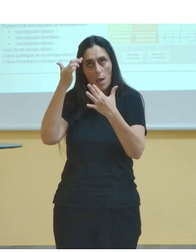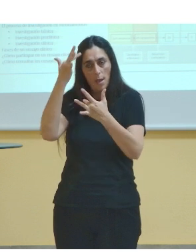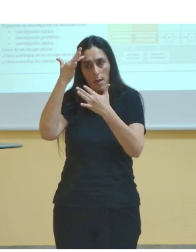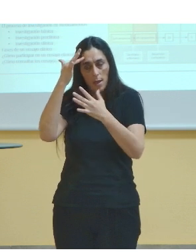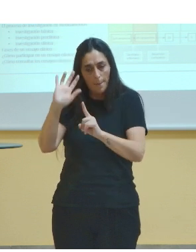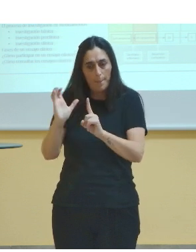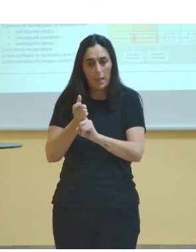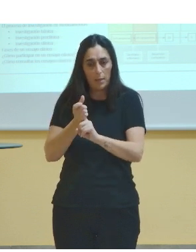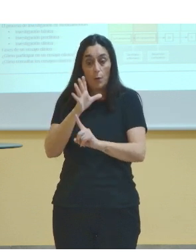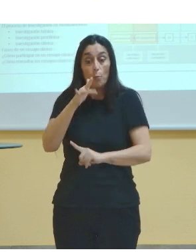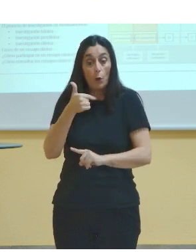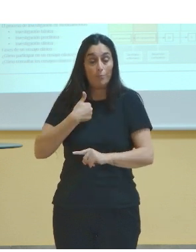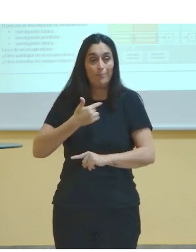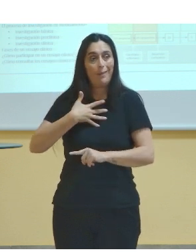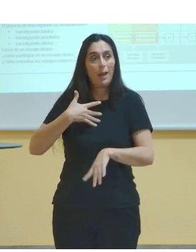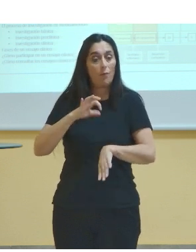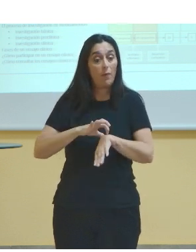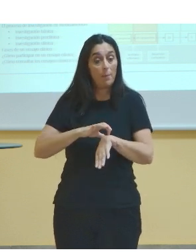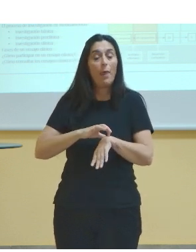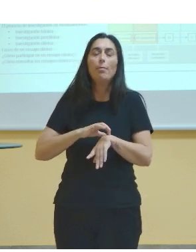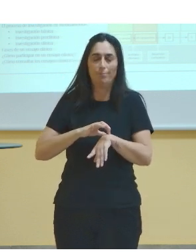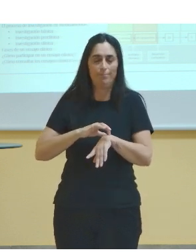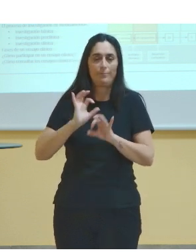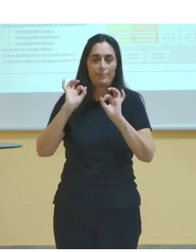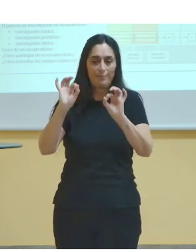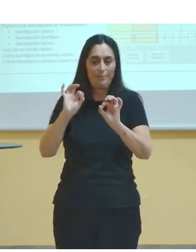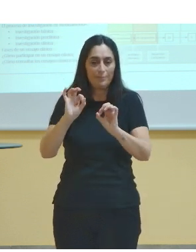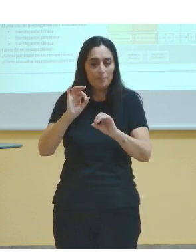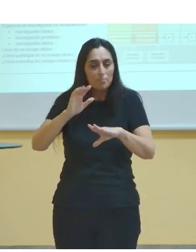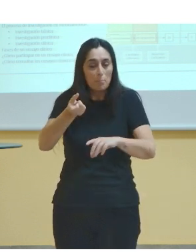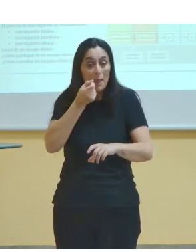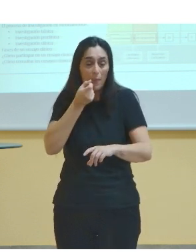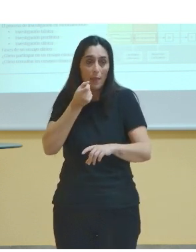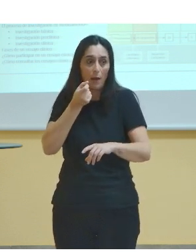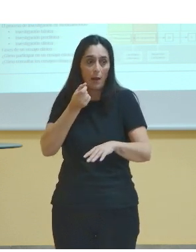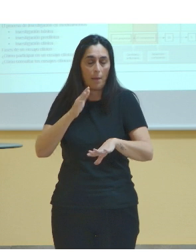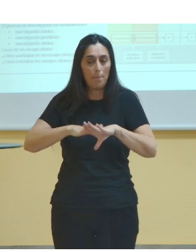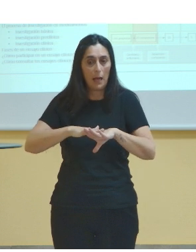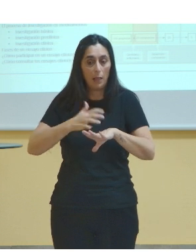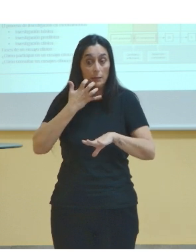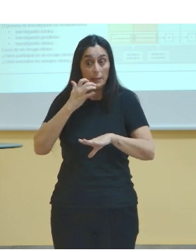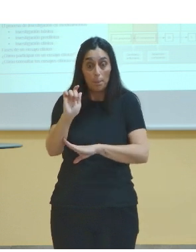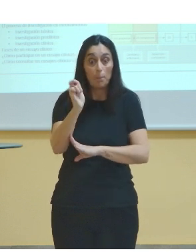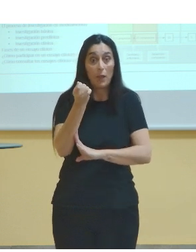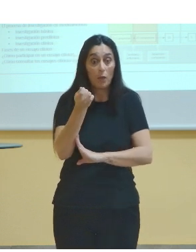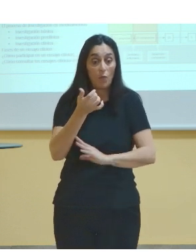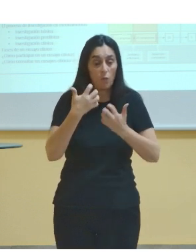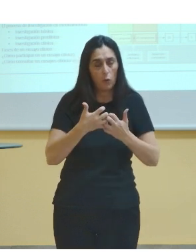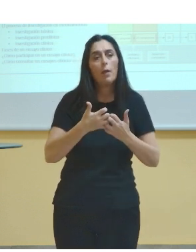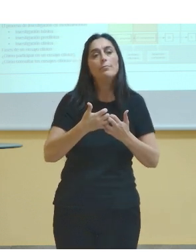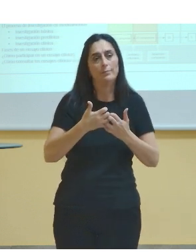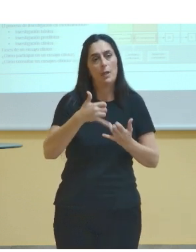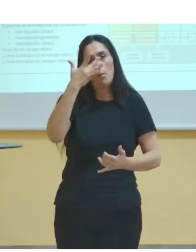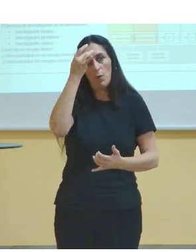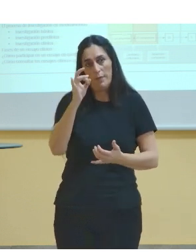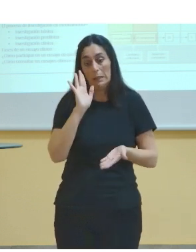que nuestra patología tenga un ensayo clínico para poder, al final, si funciona, tener un tratamiento, ¿no? Los ensayos clínicos, aquí